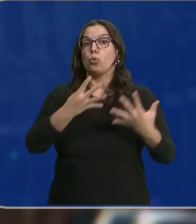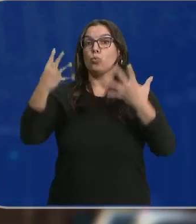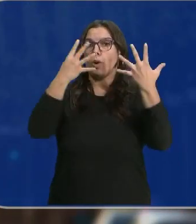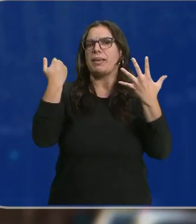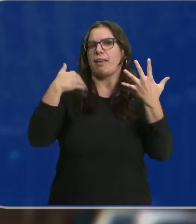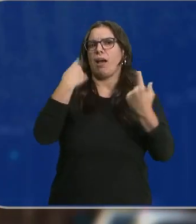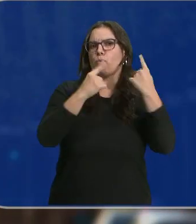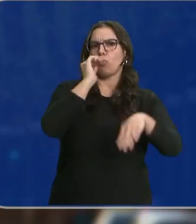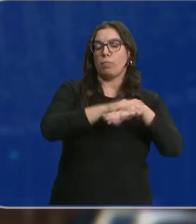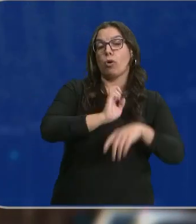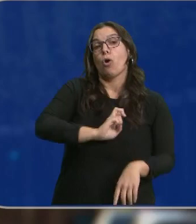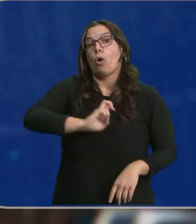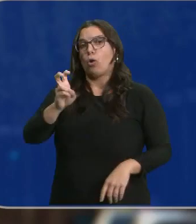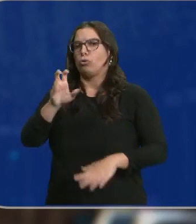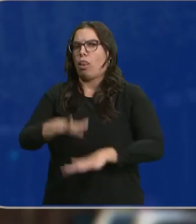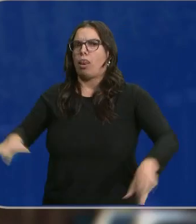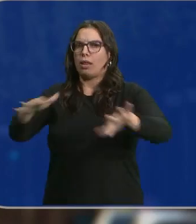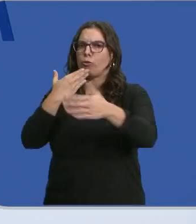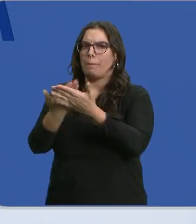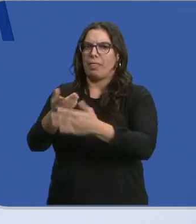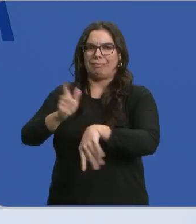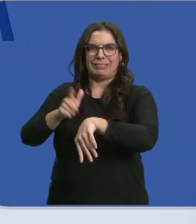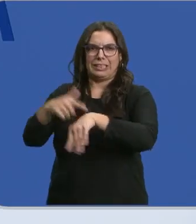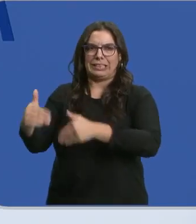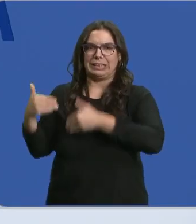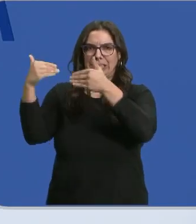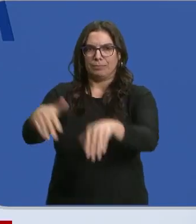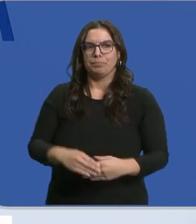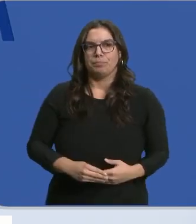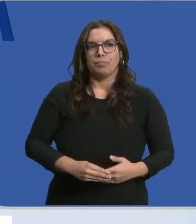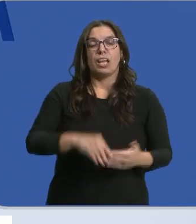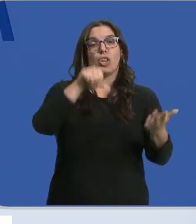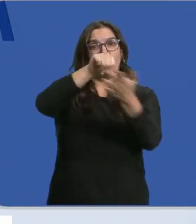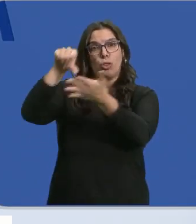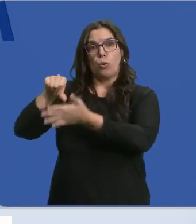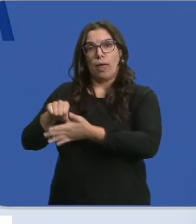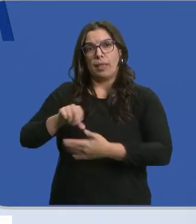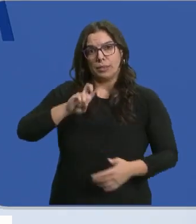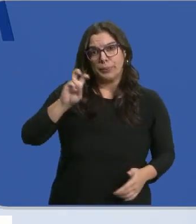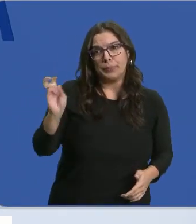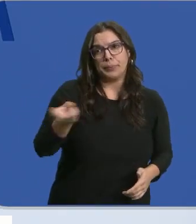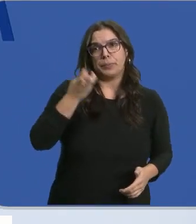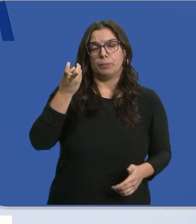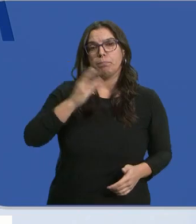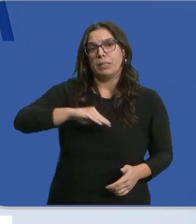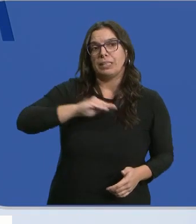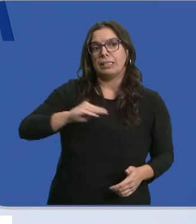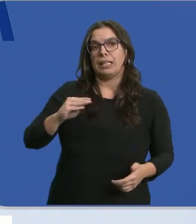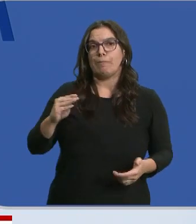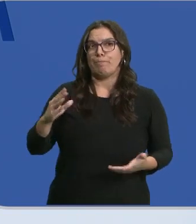deberes. Otros avanzan lento y piden tiempo. Somos muchas las ciudades que no tenemos